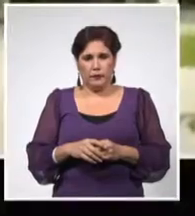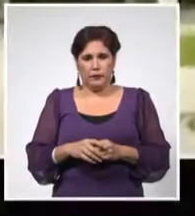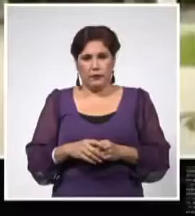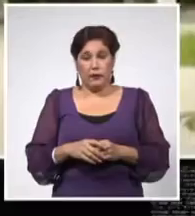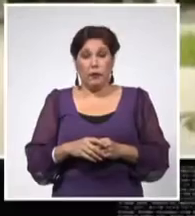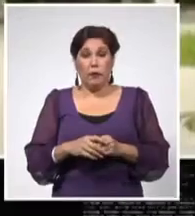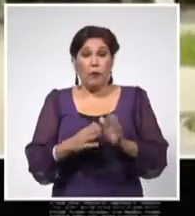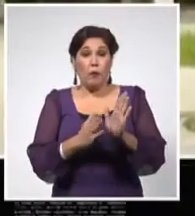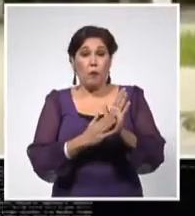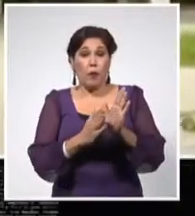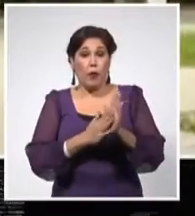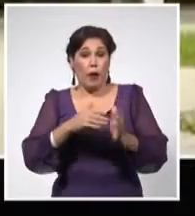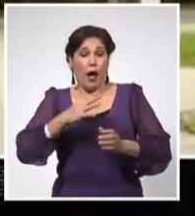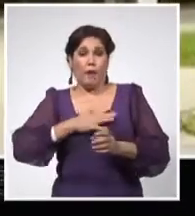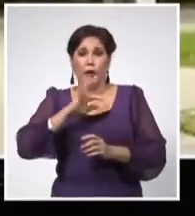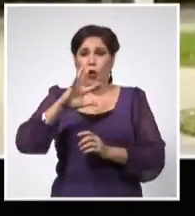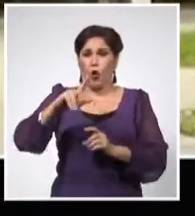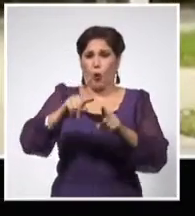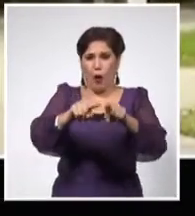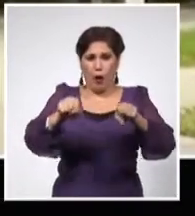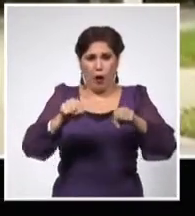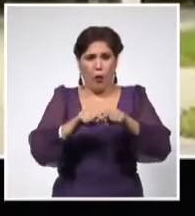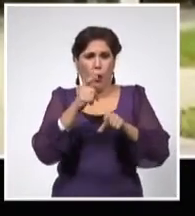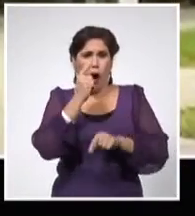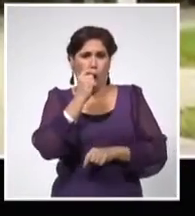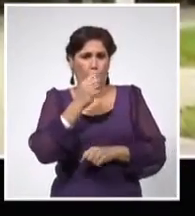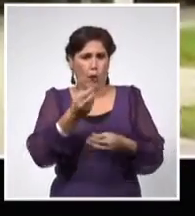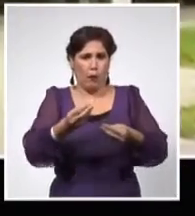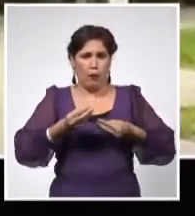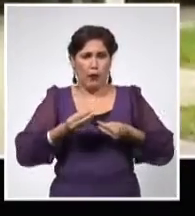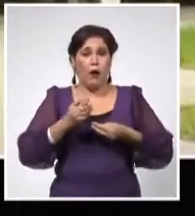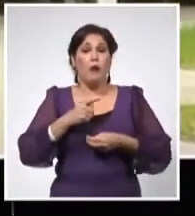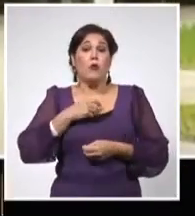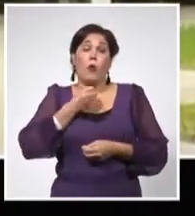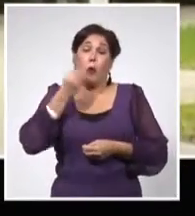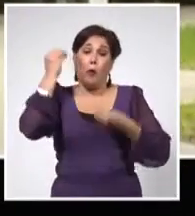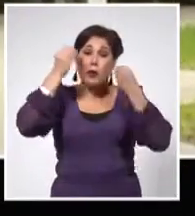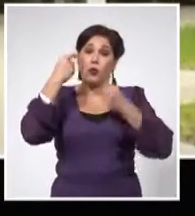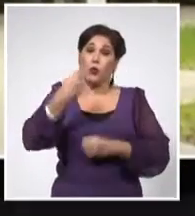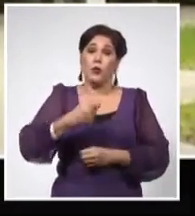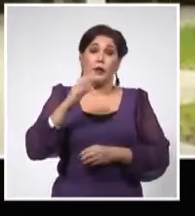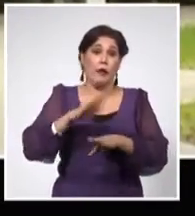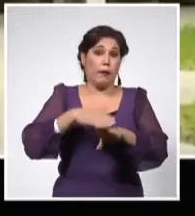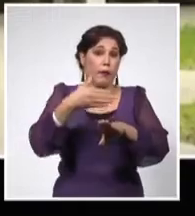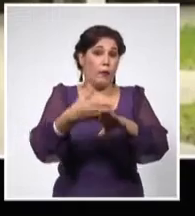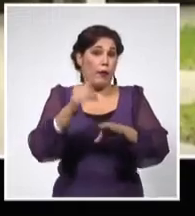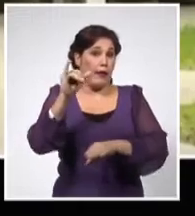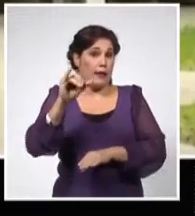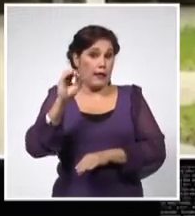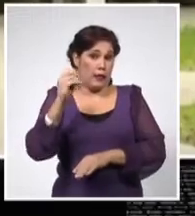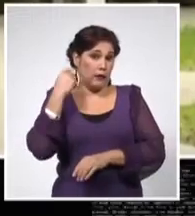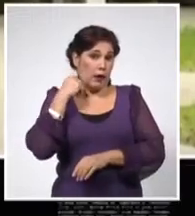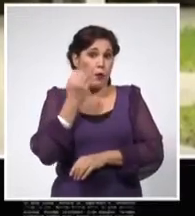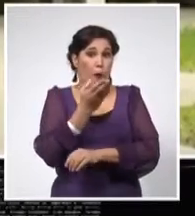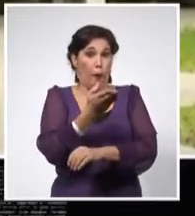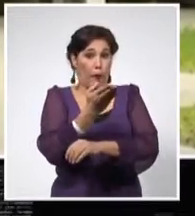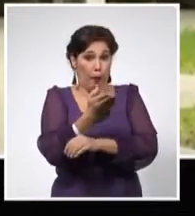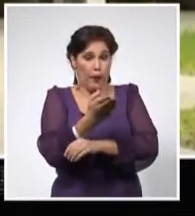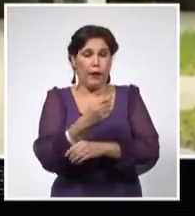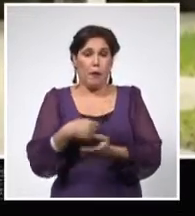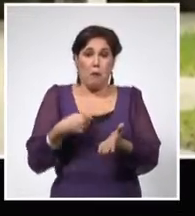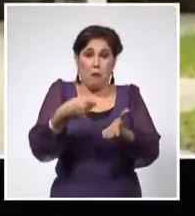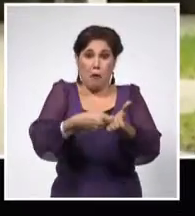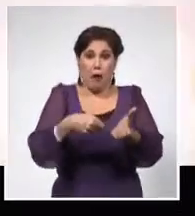Robaron la propiedad de mi abuelo. Finalmente podemos obtener justicia luego de 60 años, dijo Ben, que pide una indemnización